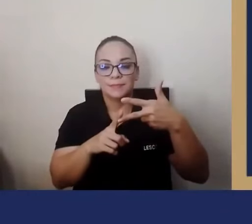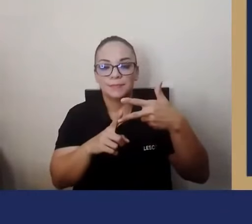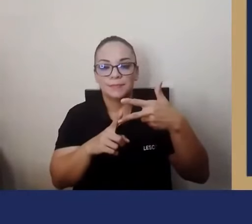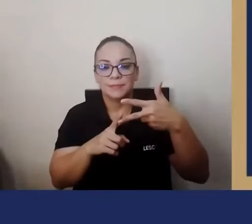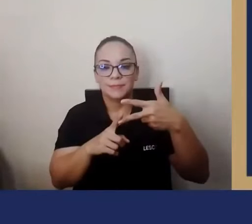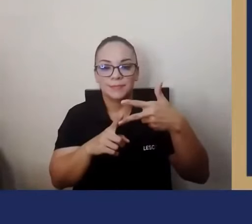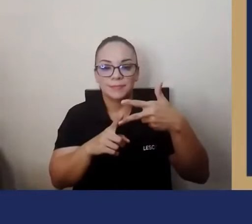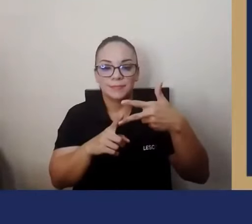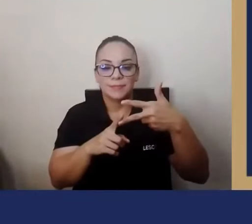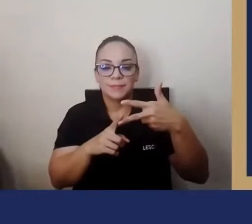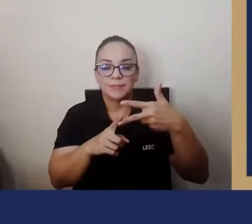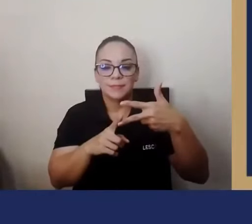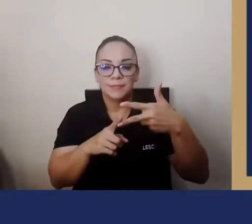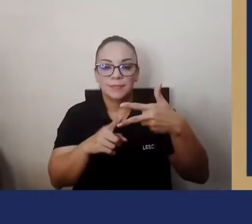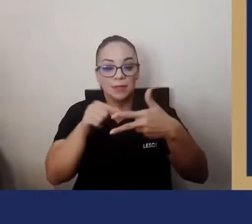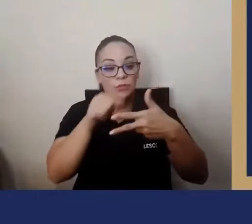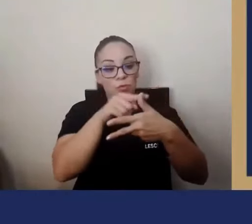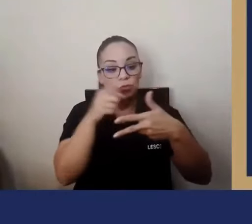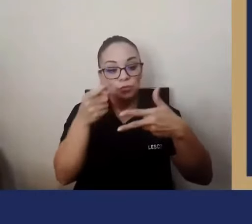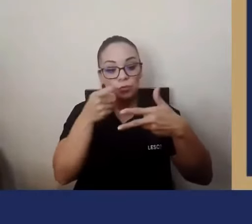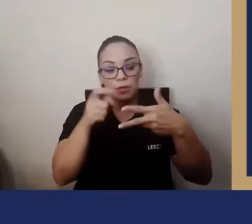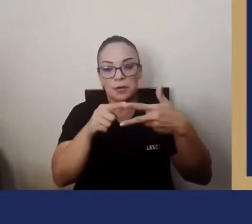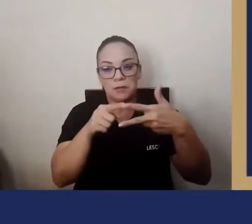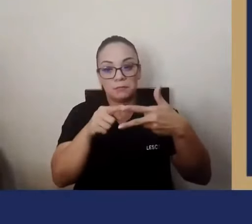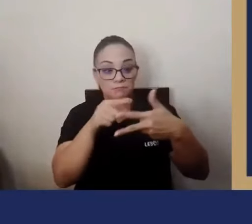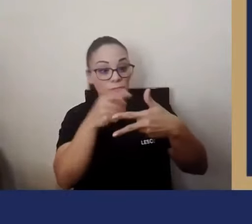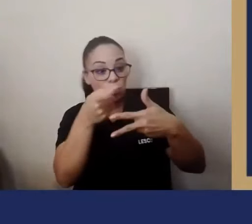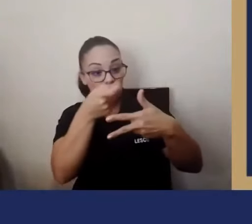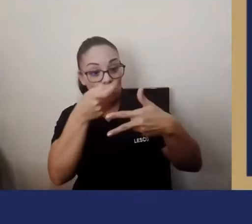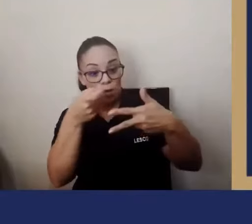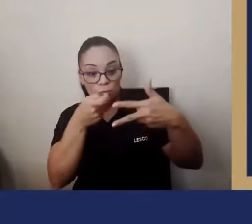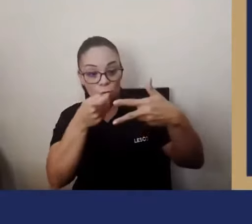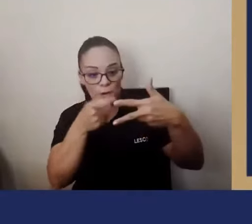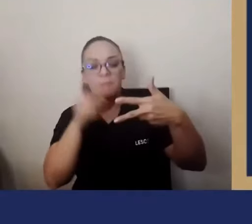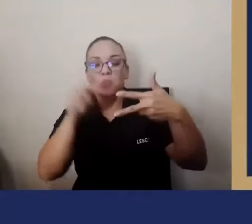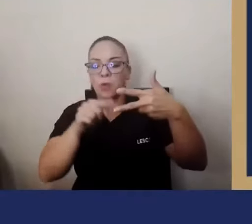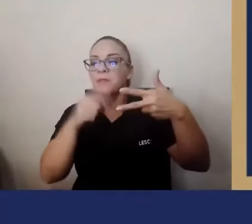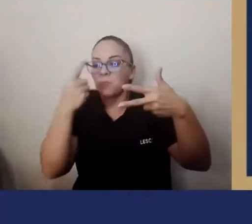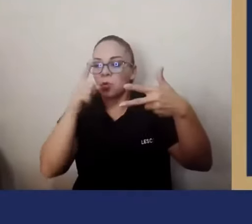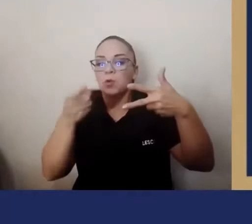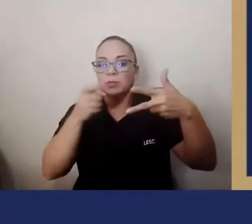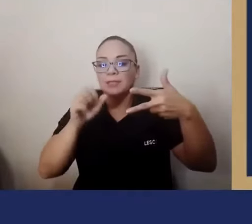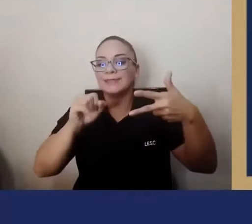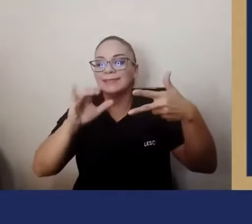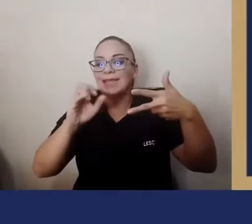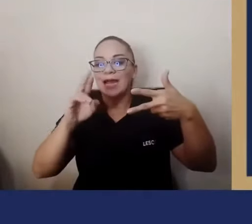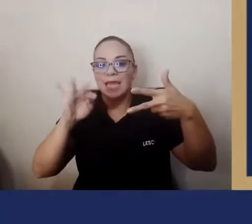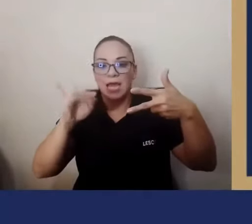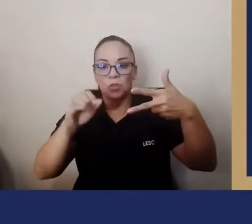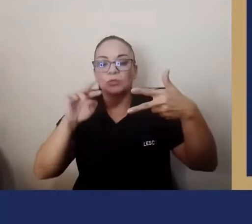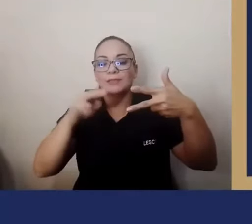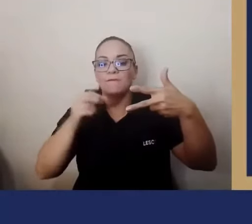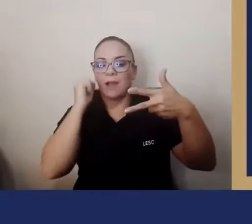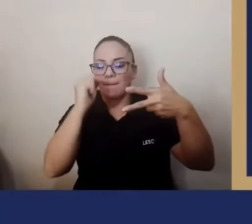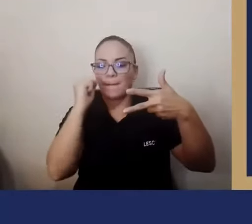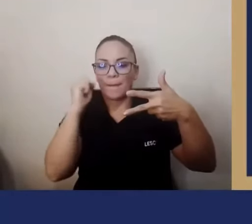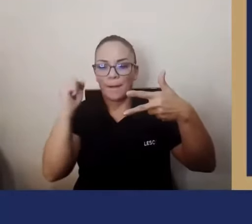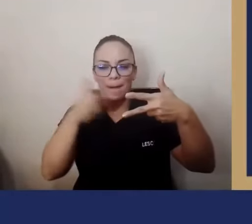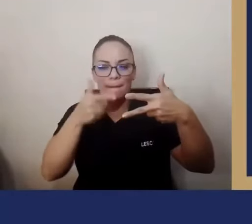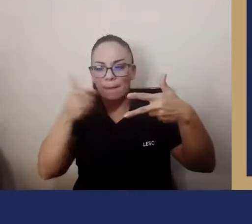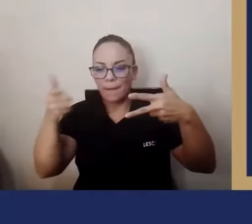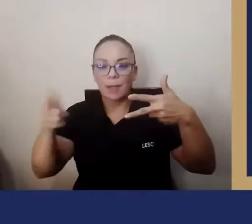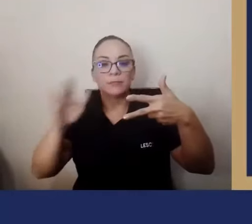al controlar estos dos elementos podríamos controlar el sicariato. Cuando hablamos de narcotráfico, tenemos que